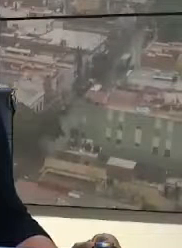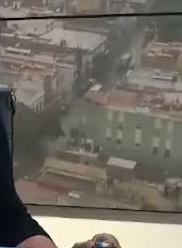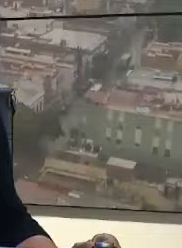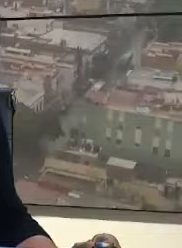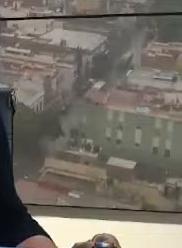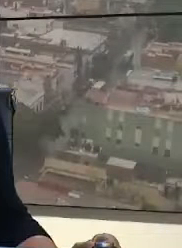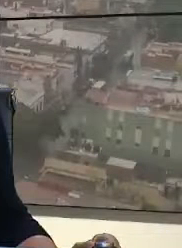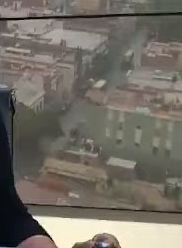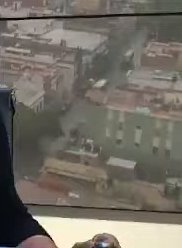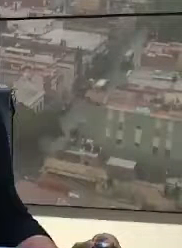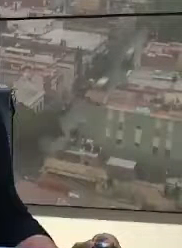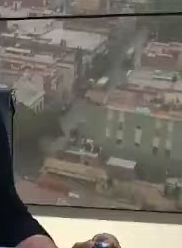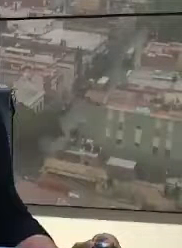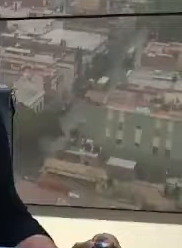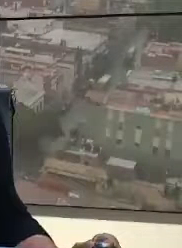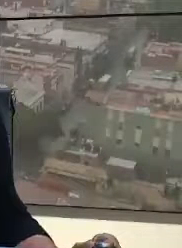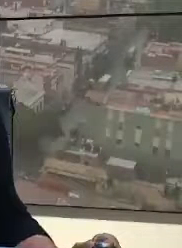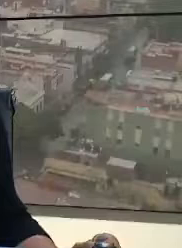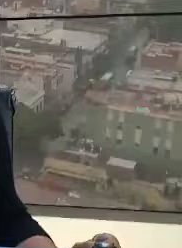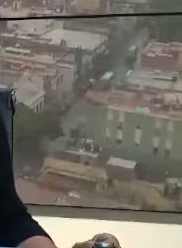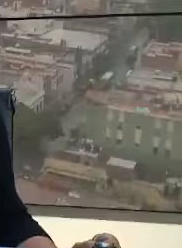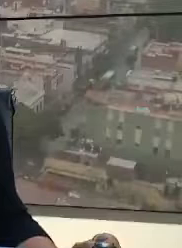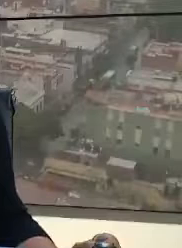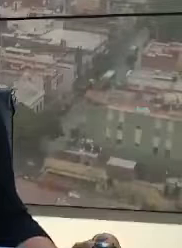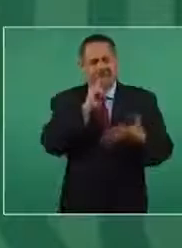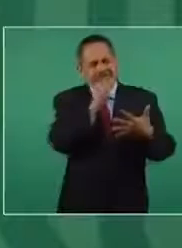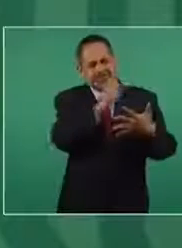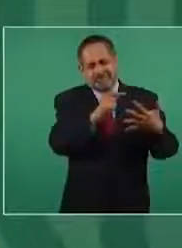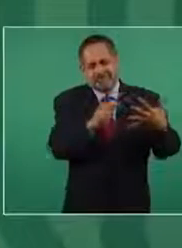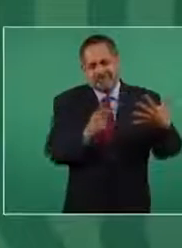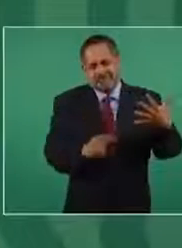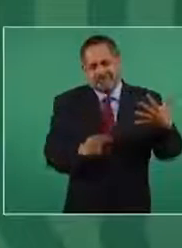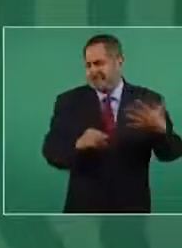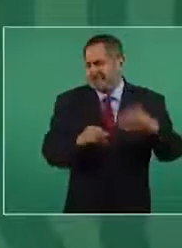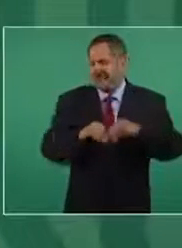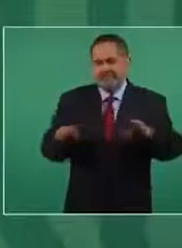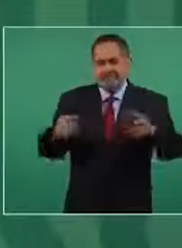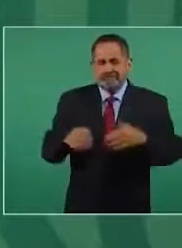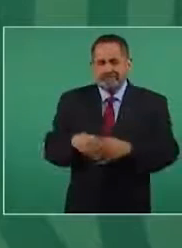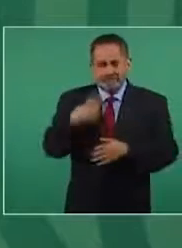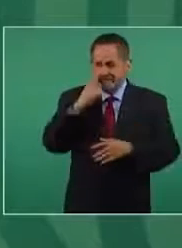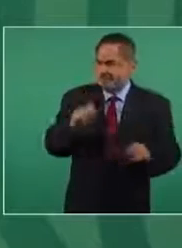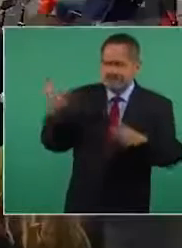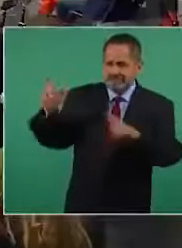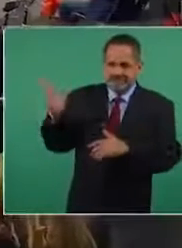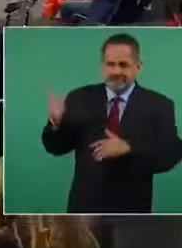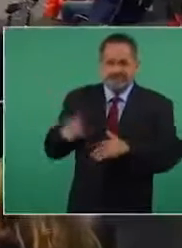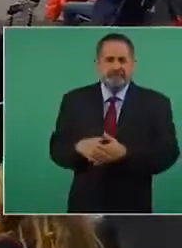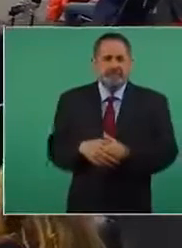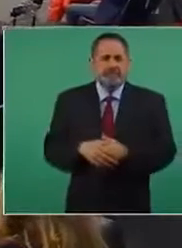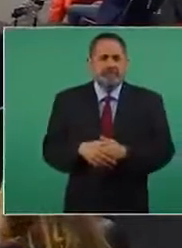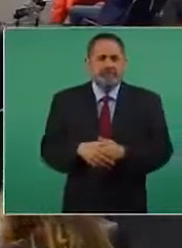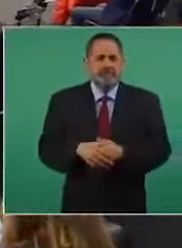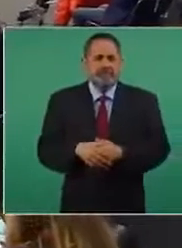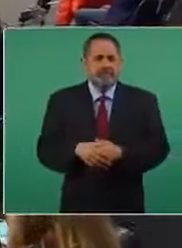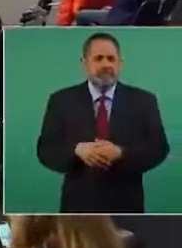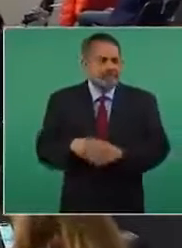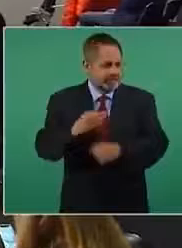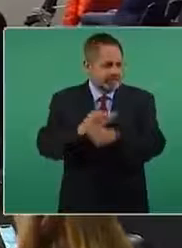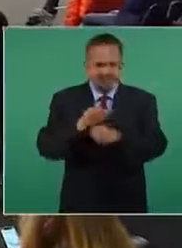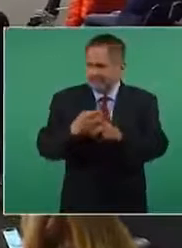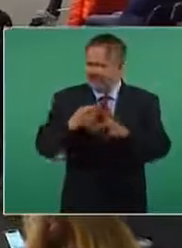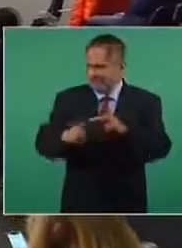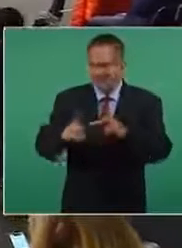Bienestar, con la intención de distribuir gas LP a un precio menor. El presidente señaló que en este momento existe una problemática de precios altos